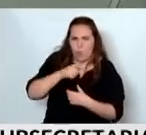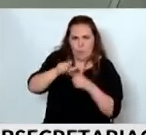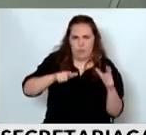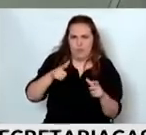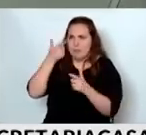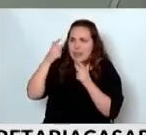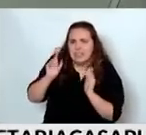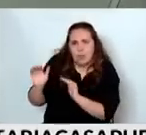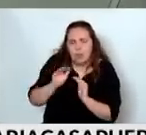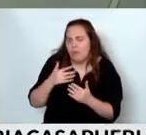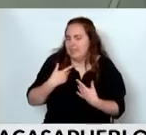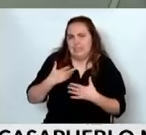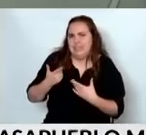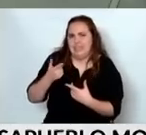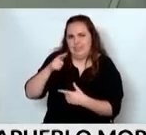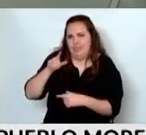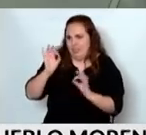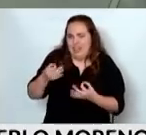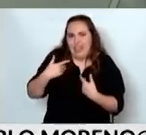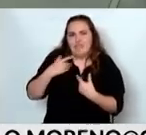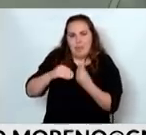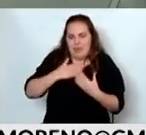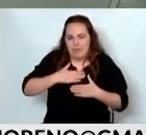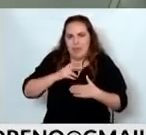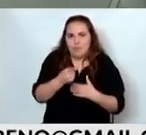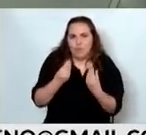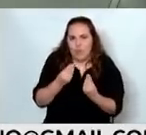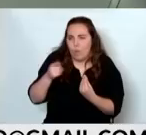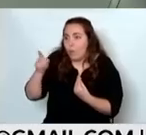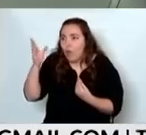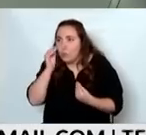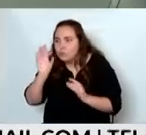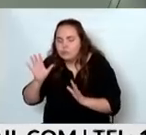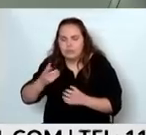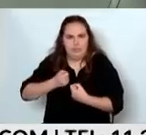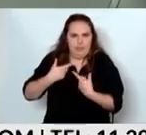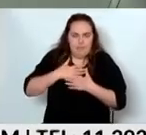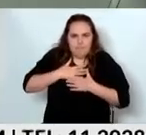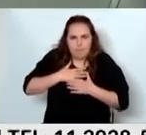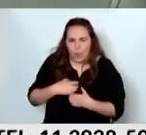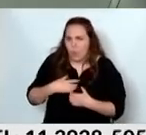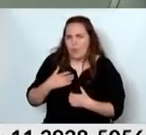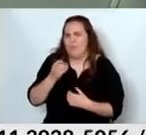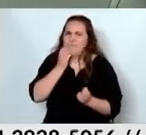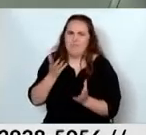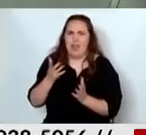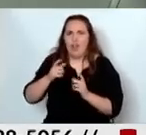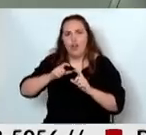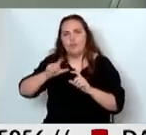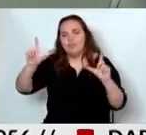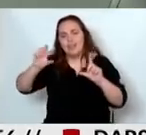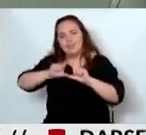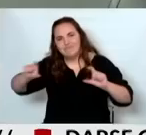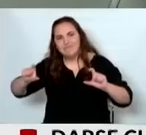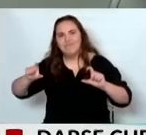por suicidio sabemos cómo murió, y cada vez que se menciona un morbo parecido, vos enseguida te pones mal. Y es preferible poner las líneas de ayuda,